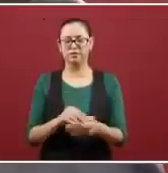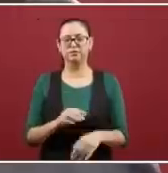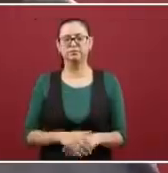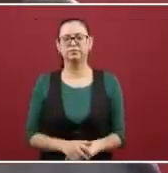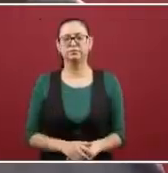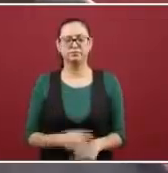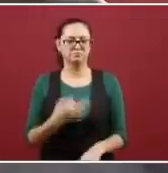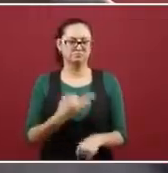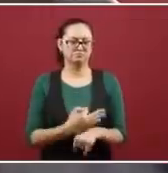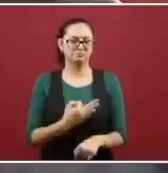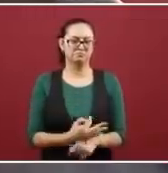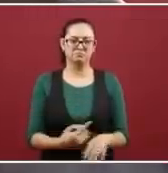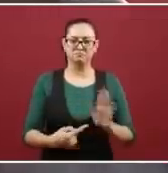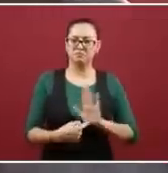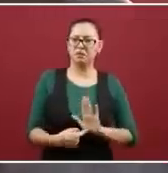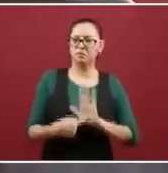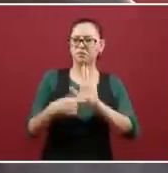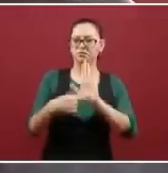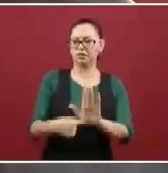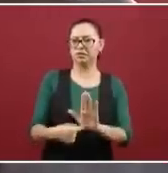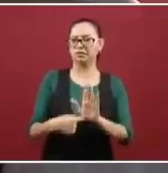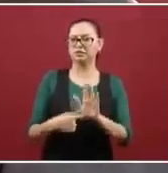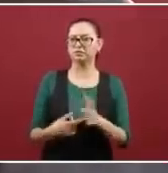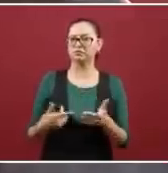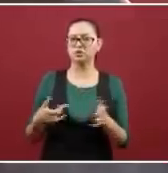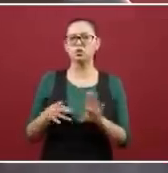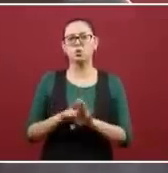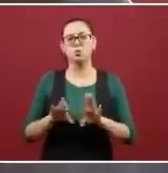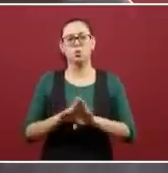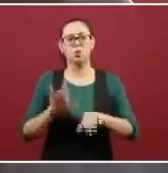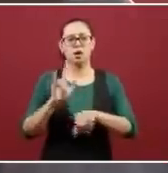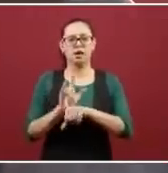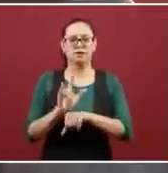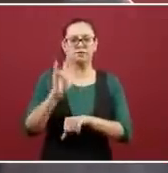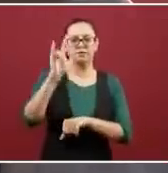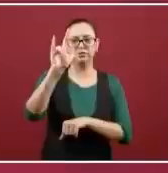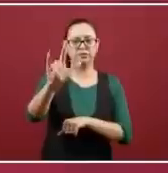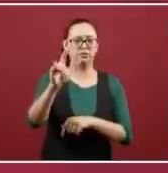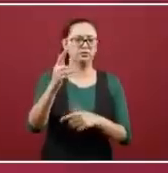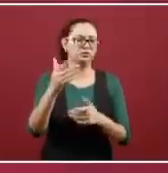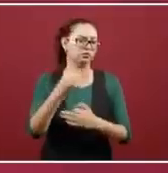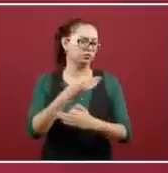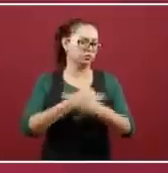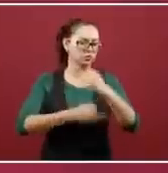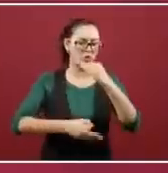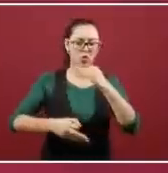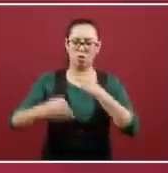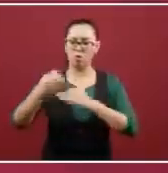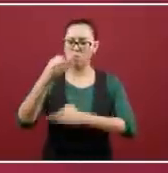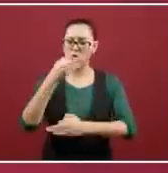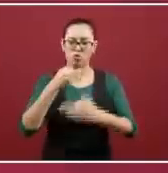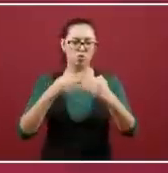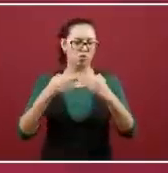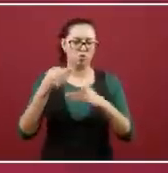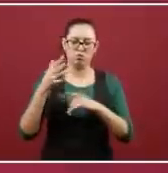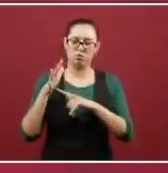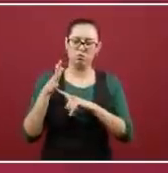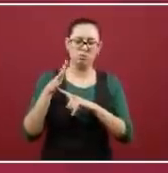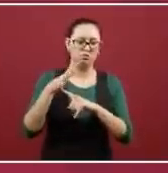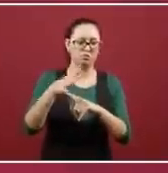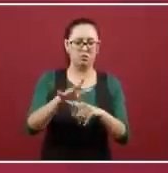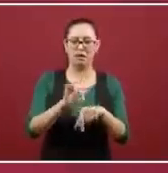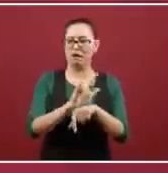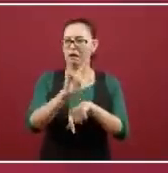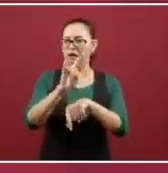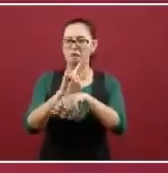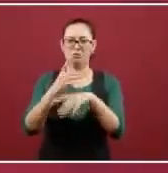cómo está la situación de este avión y de toda la flotilla.